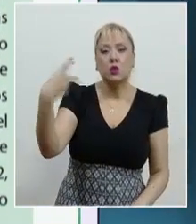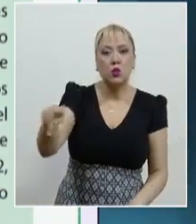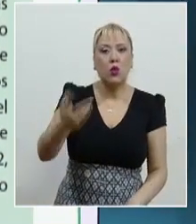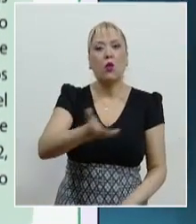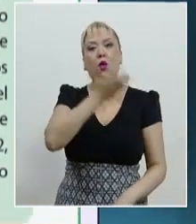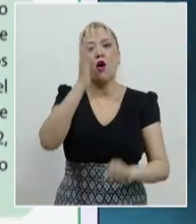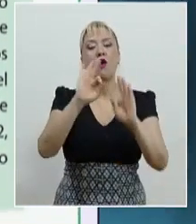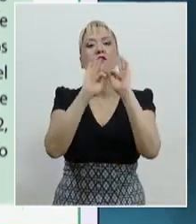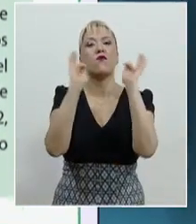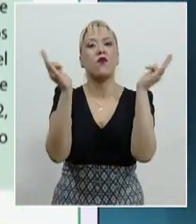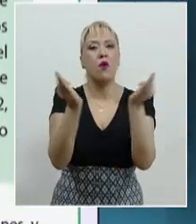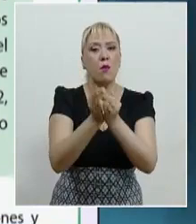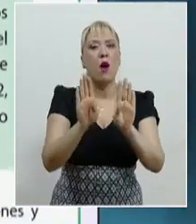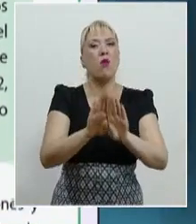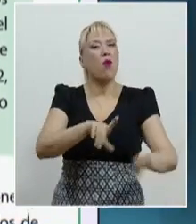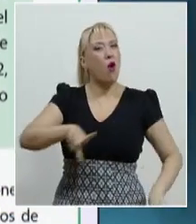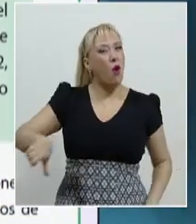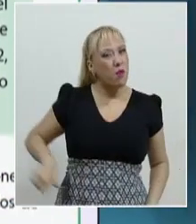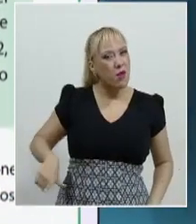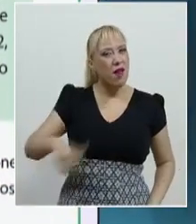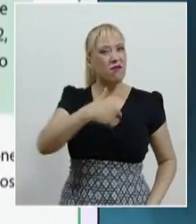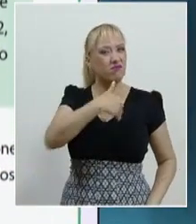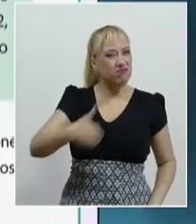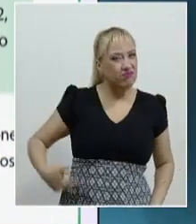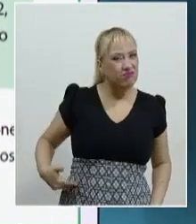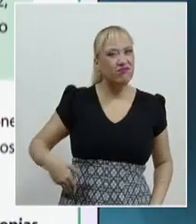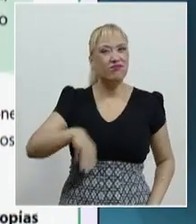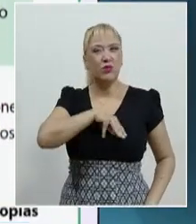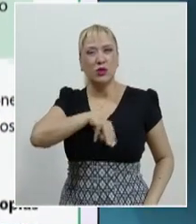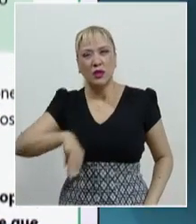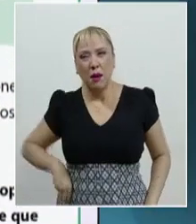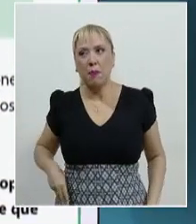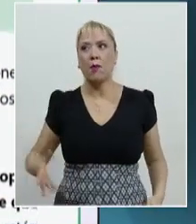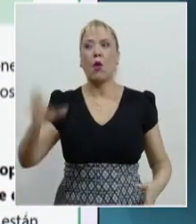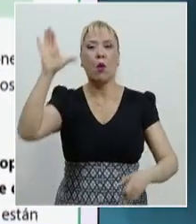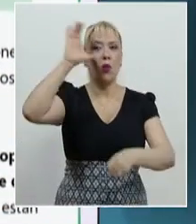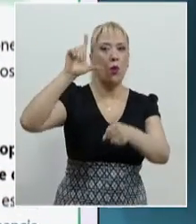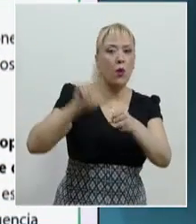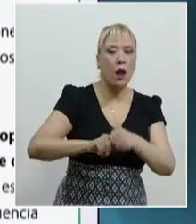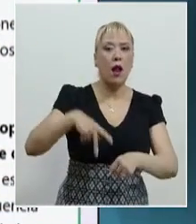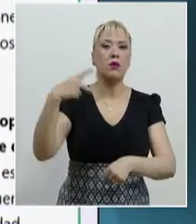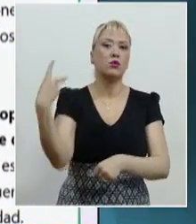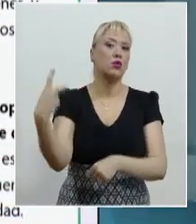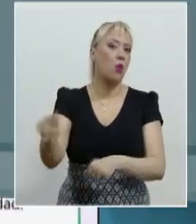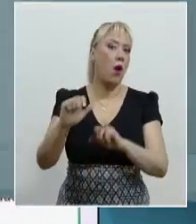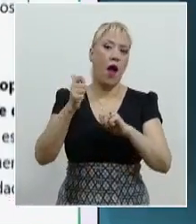políticas, jurídicas, económicas, sociales y culturales.